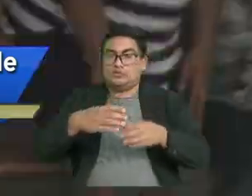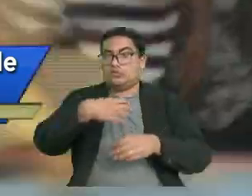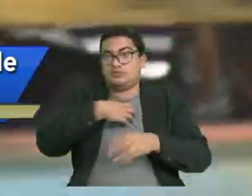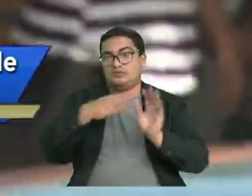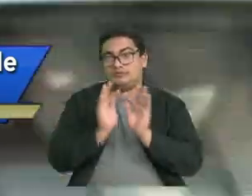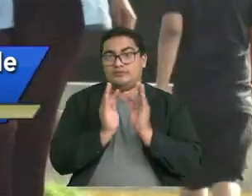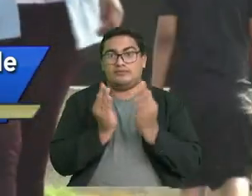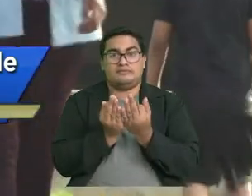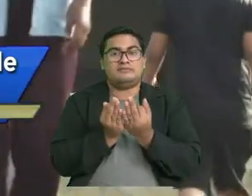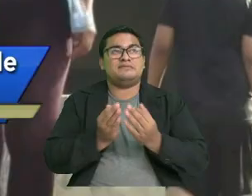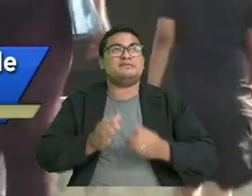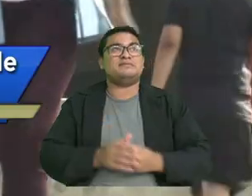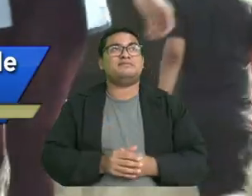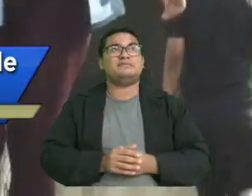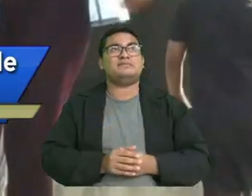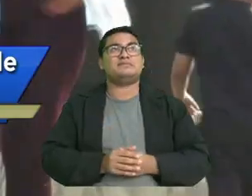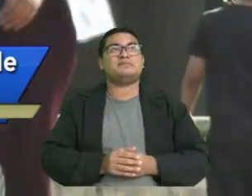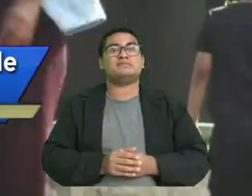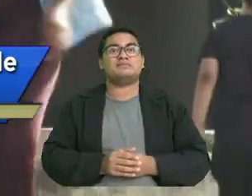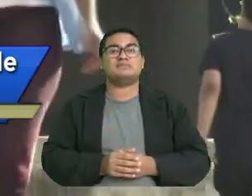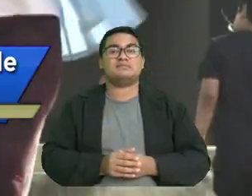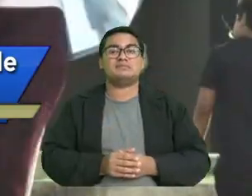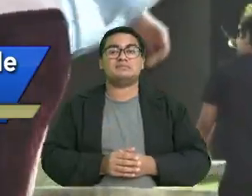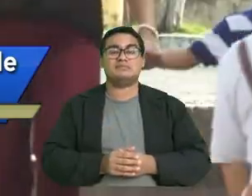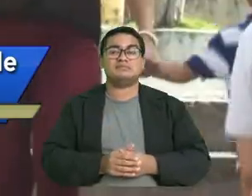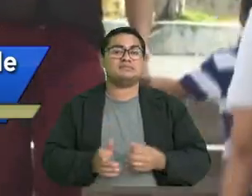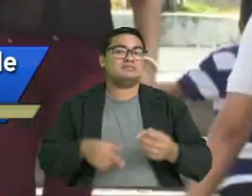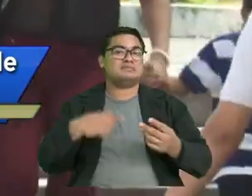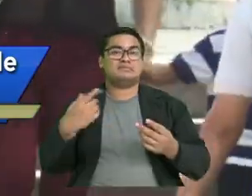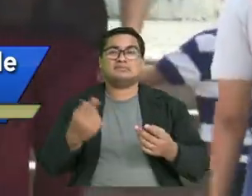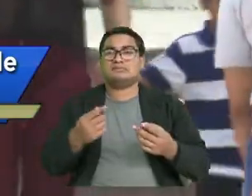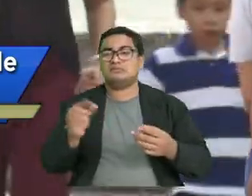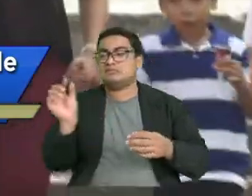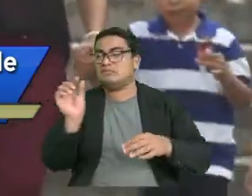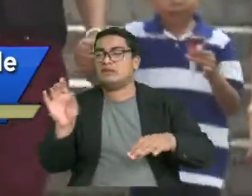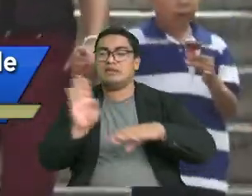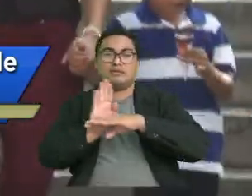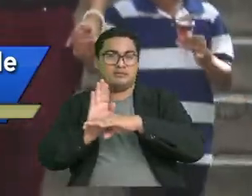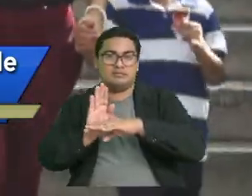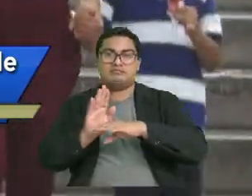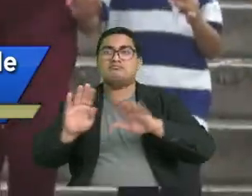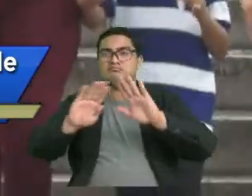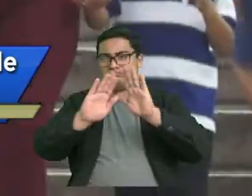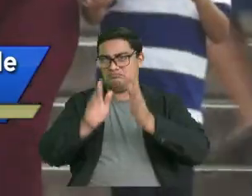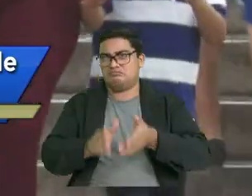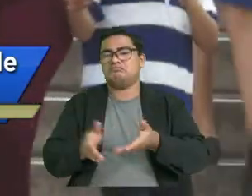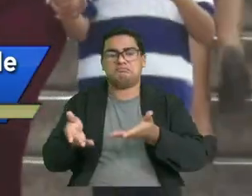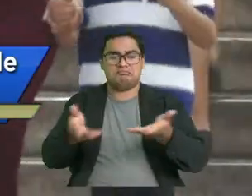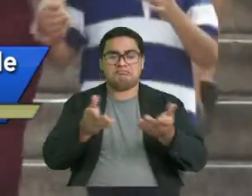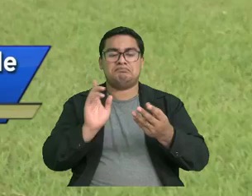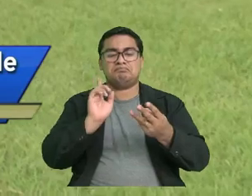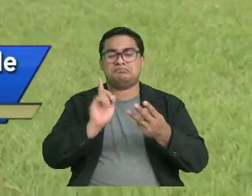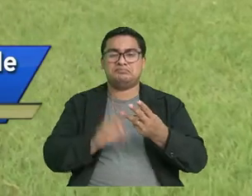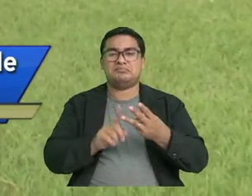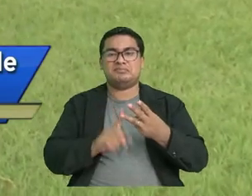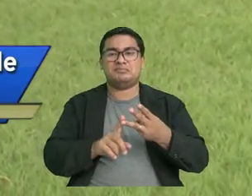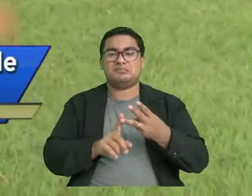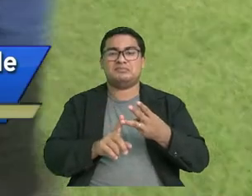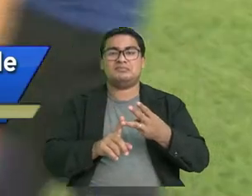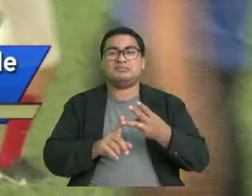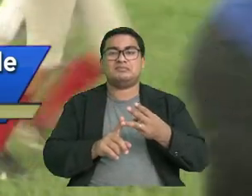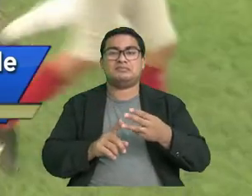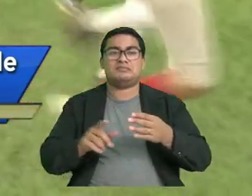familiar. También tenemos el acceso a recursos de financiamiento, tenemos acceso